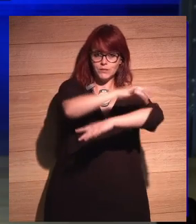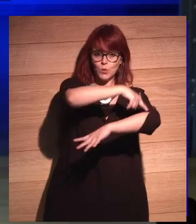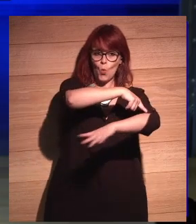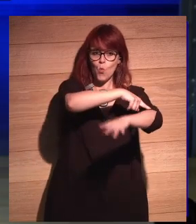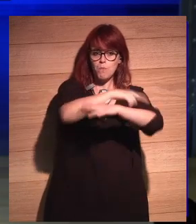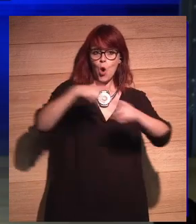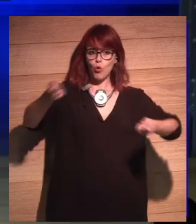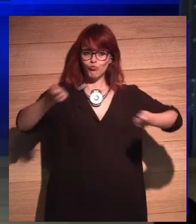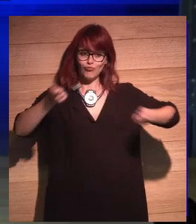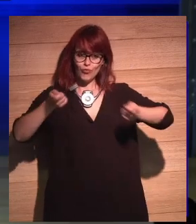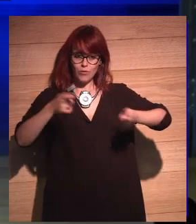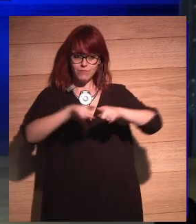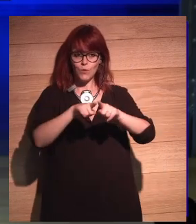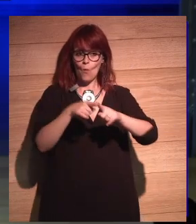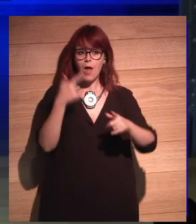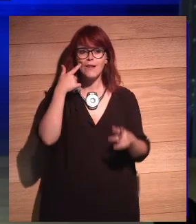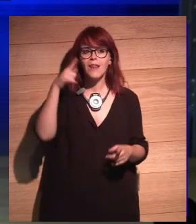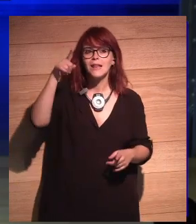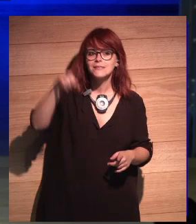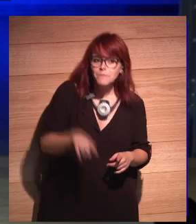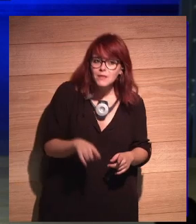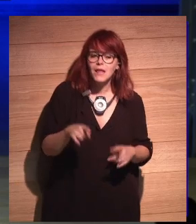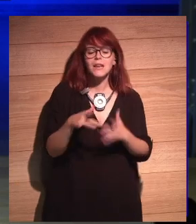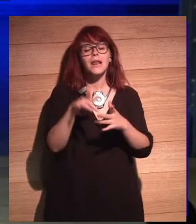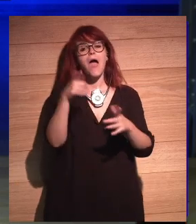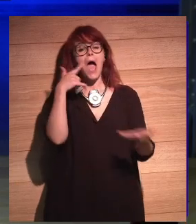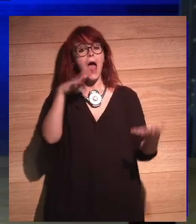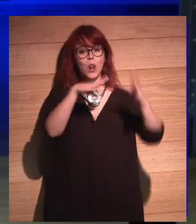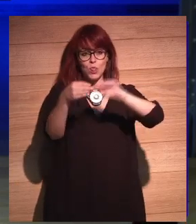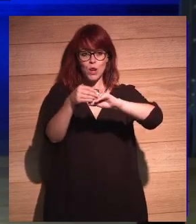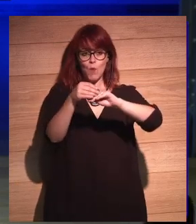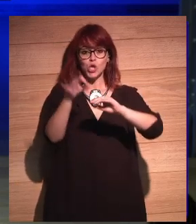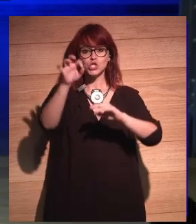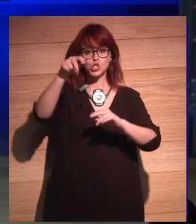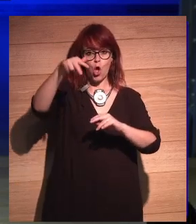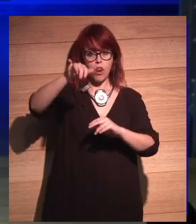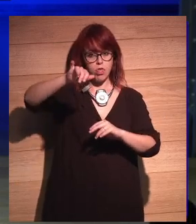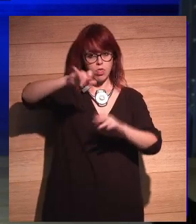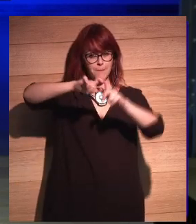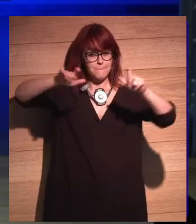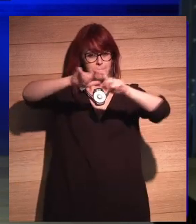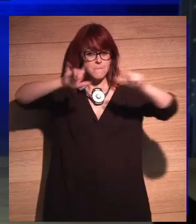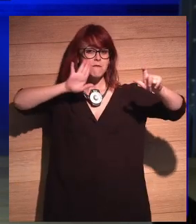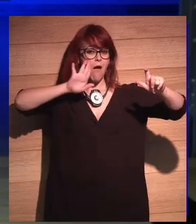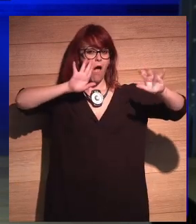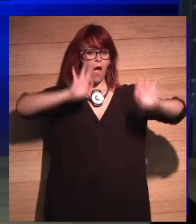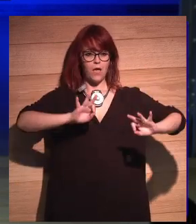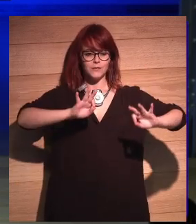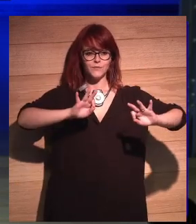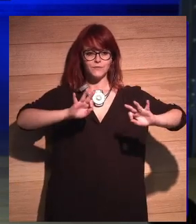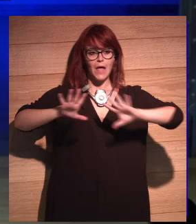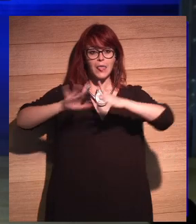también hay cosas relacionadas que, por ejemplo, Sony lo está desarrollando, que son